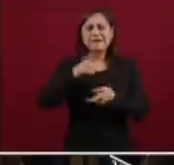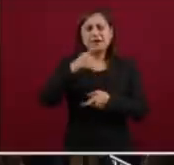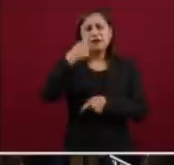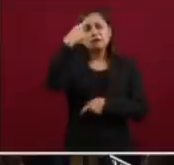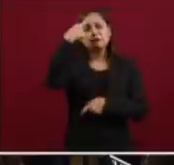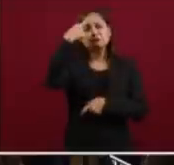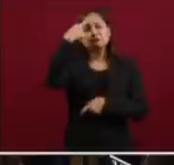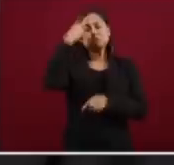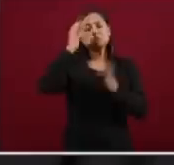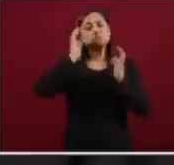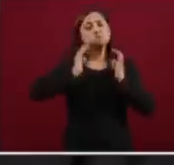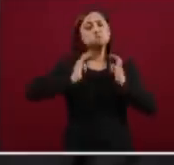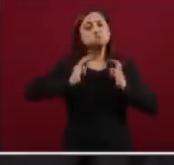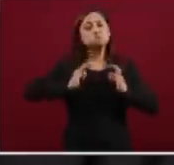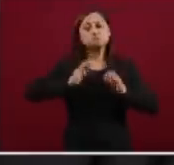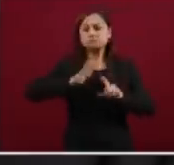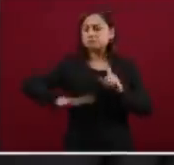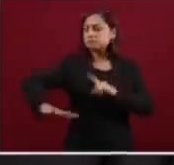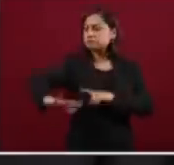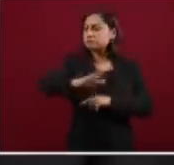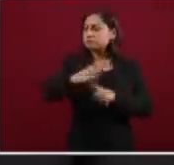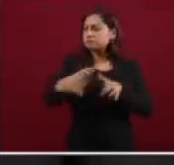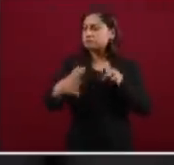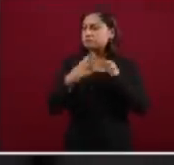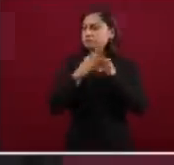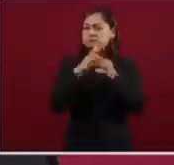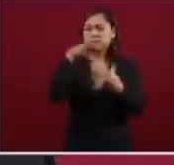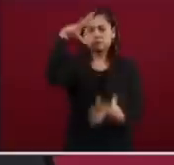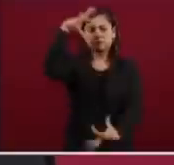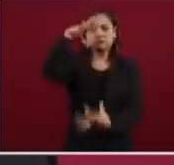un estilo de vida distinto diferente